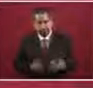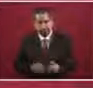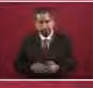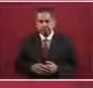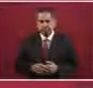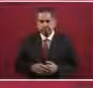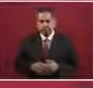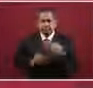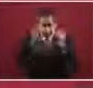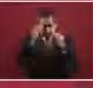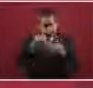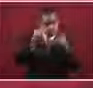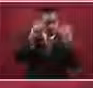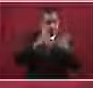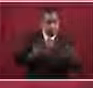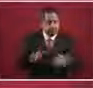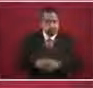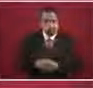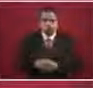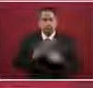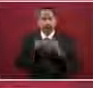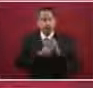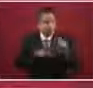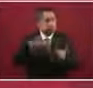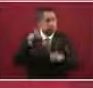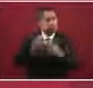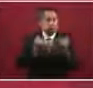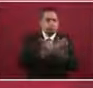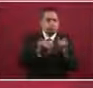se olvida y vuelve lo mismo.